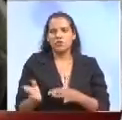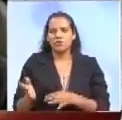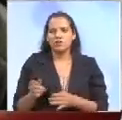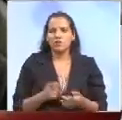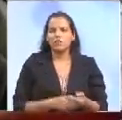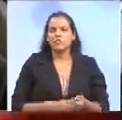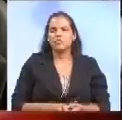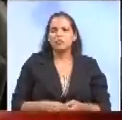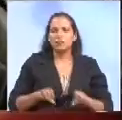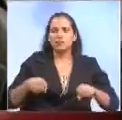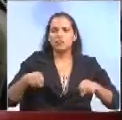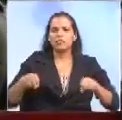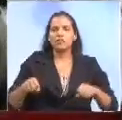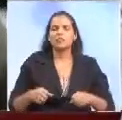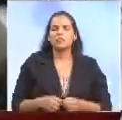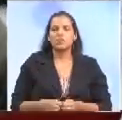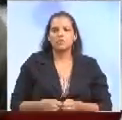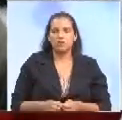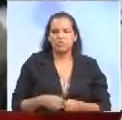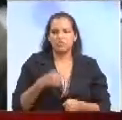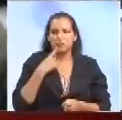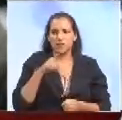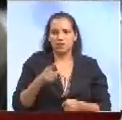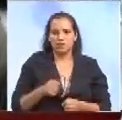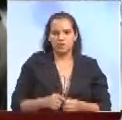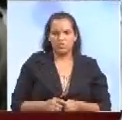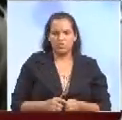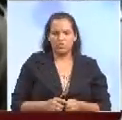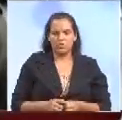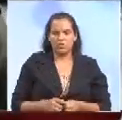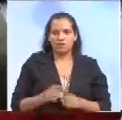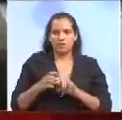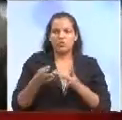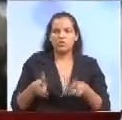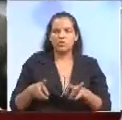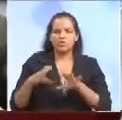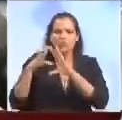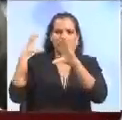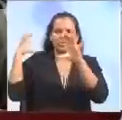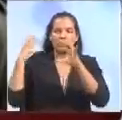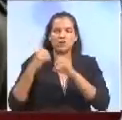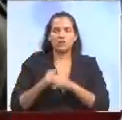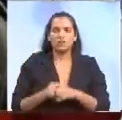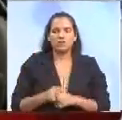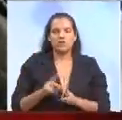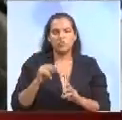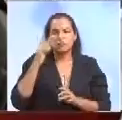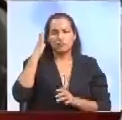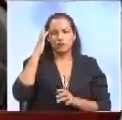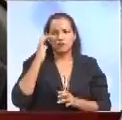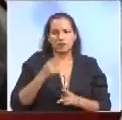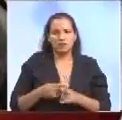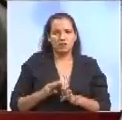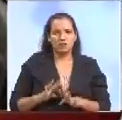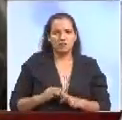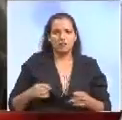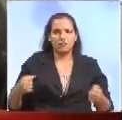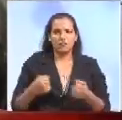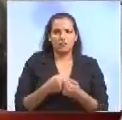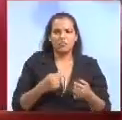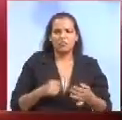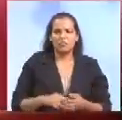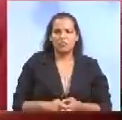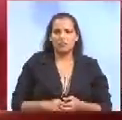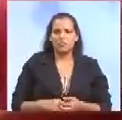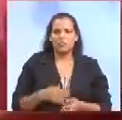costado izquierdo de la motocicleta. Producto de ello, un bus de una cooperativa lo arrolla el